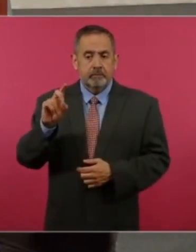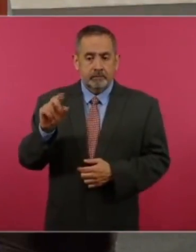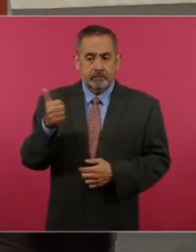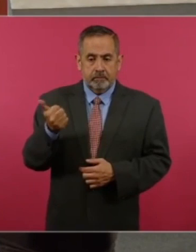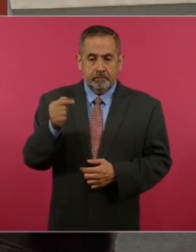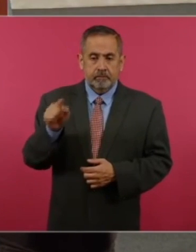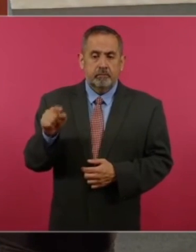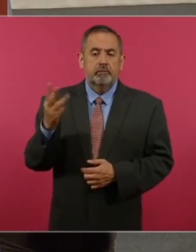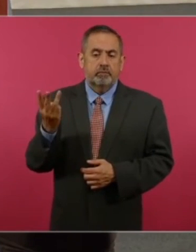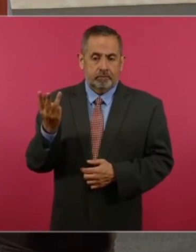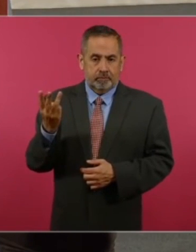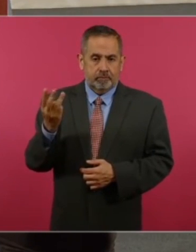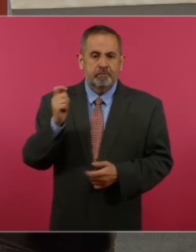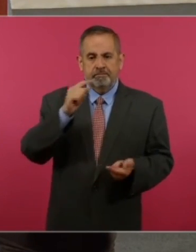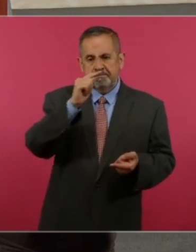36.3.